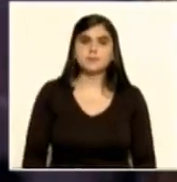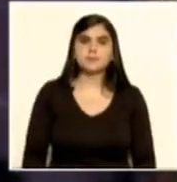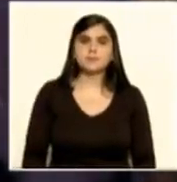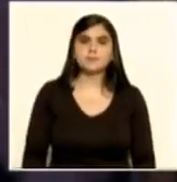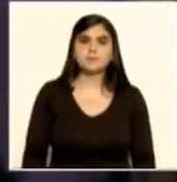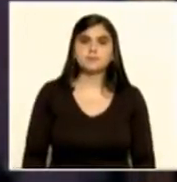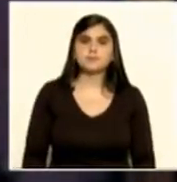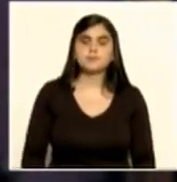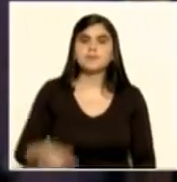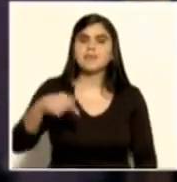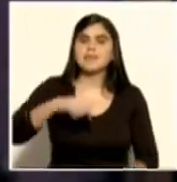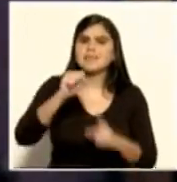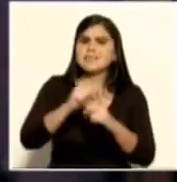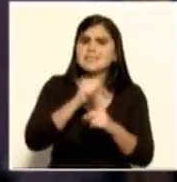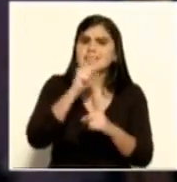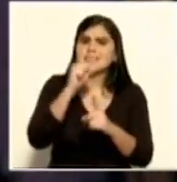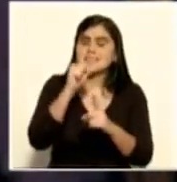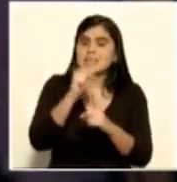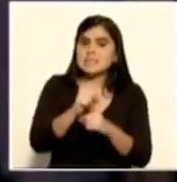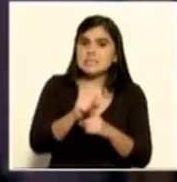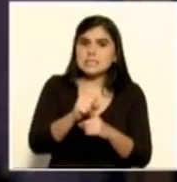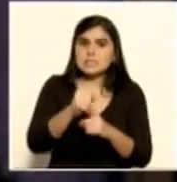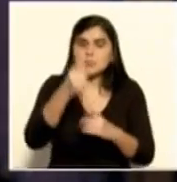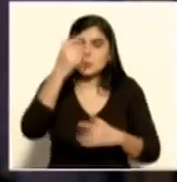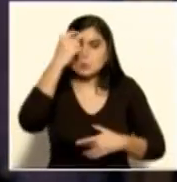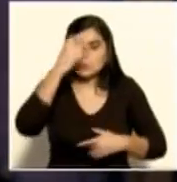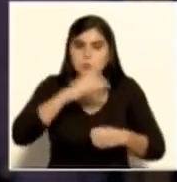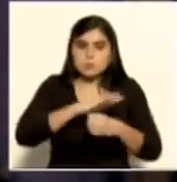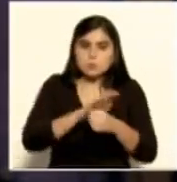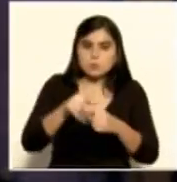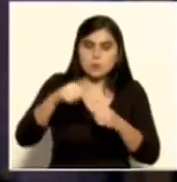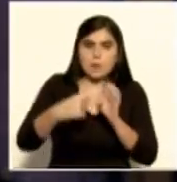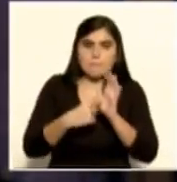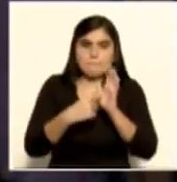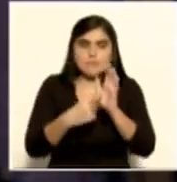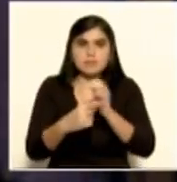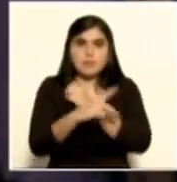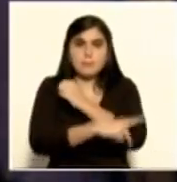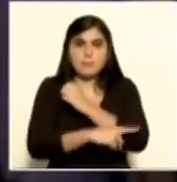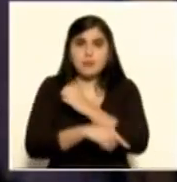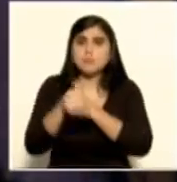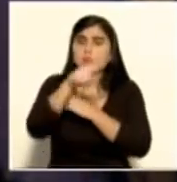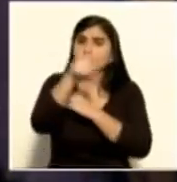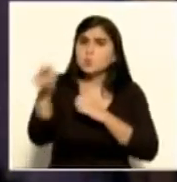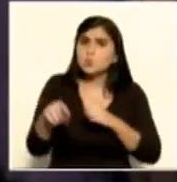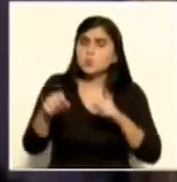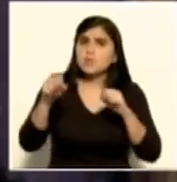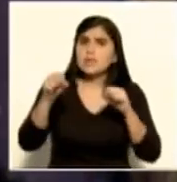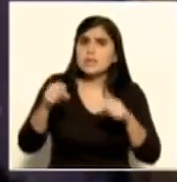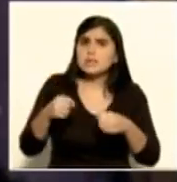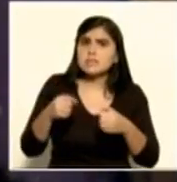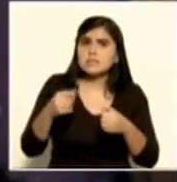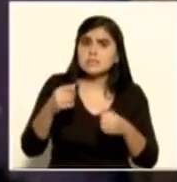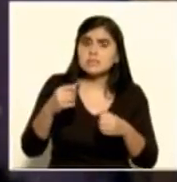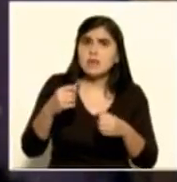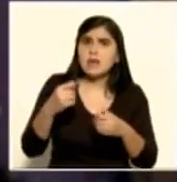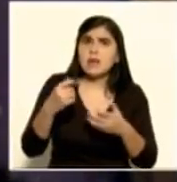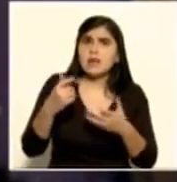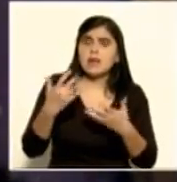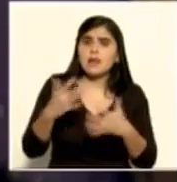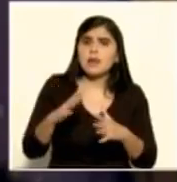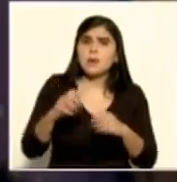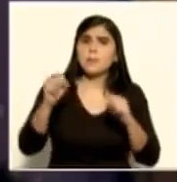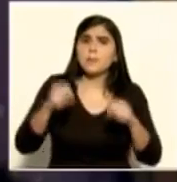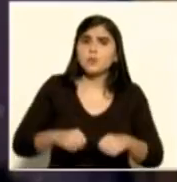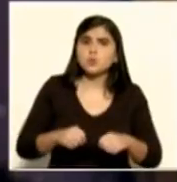En esta situación extraordinaria que está enfrentando en estas horas el país, don Daniel, ¿ustedes están considerando la posible integración extraordinaria de